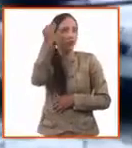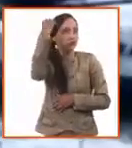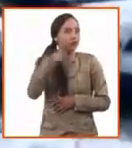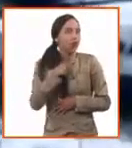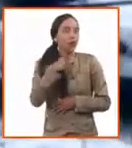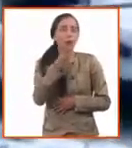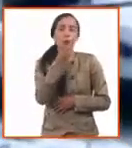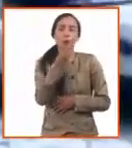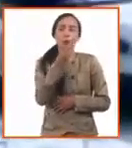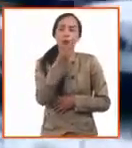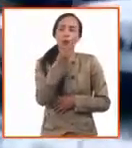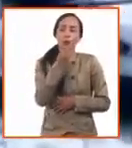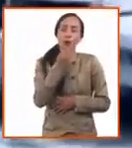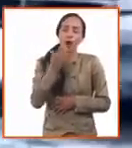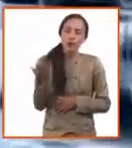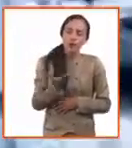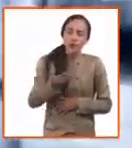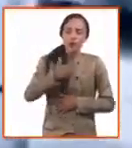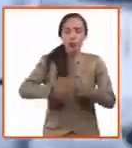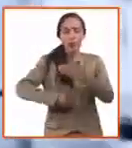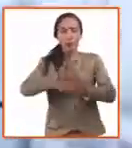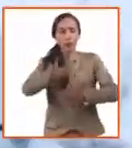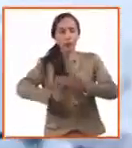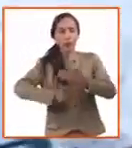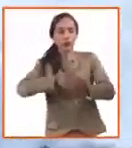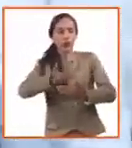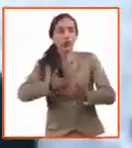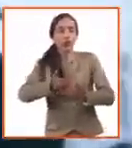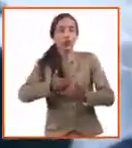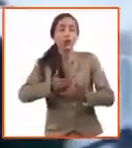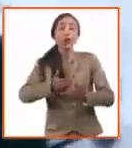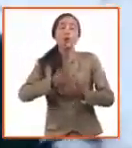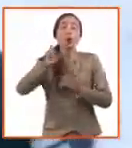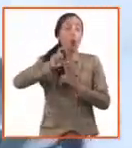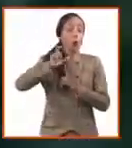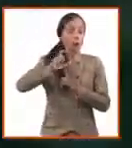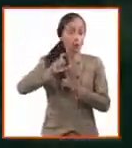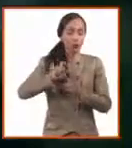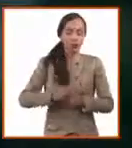permite acelerar el proceso del tránsito hacia el comunismo